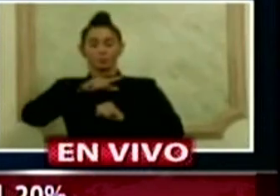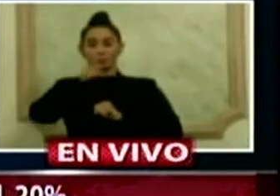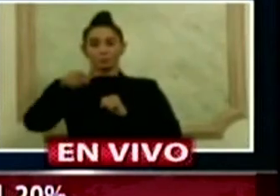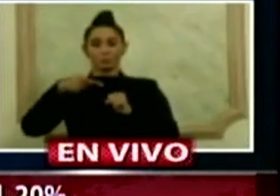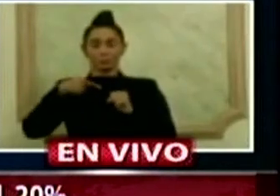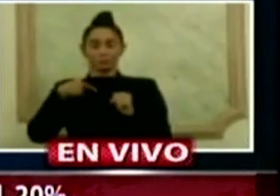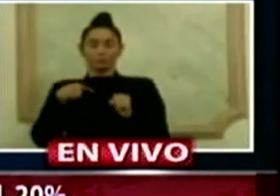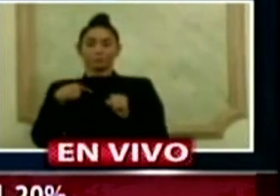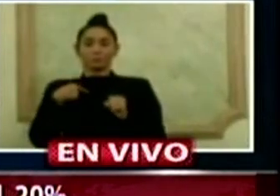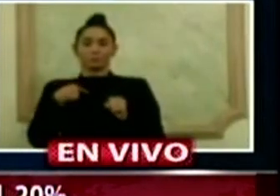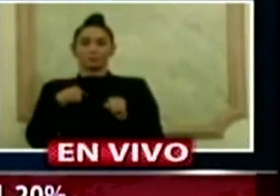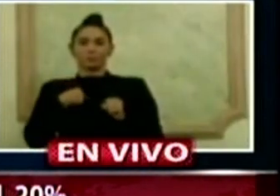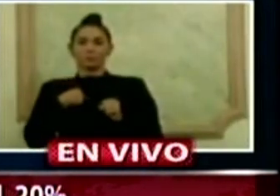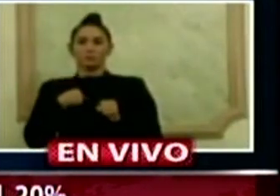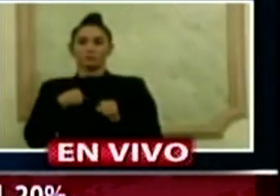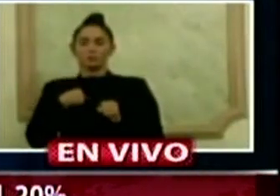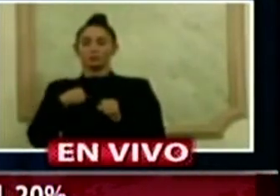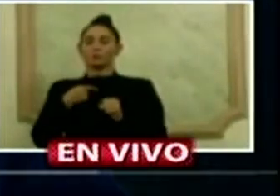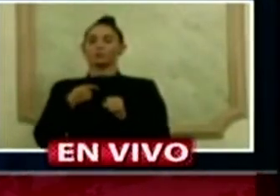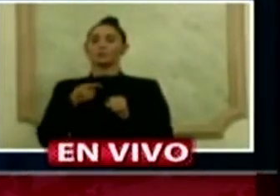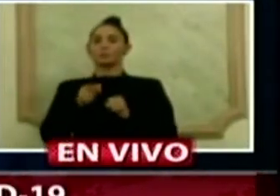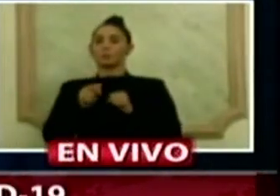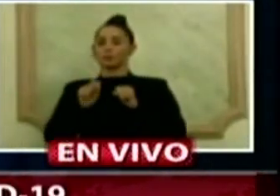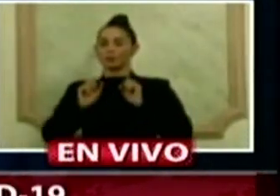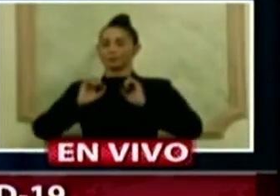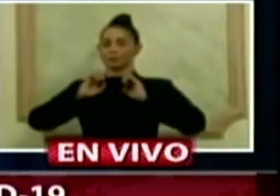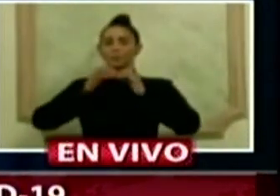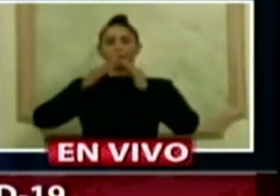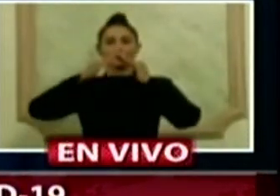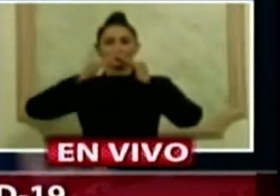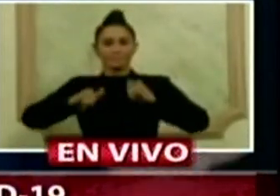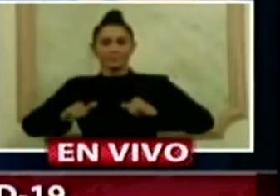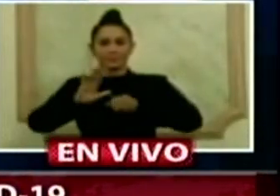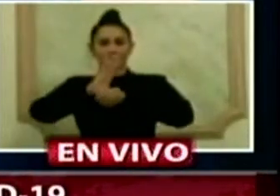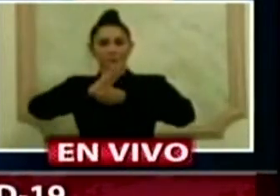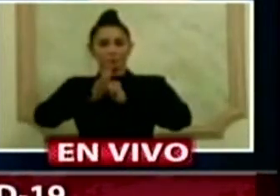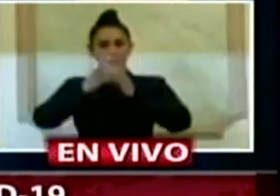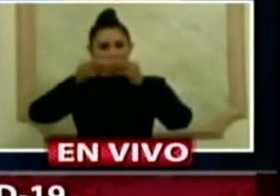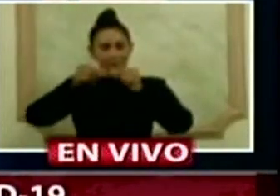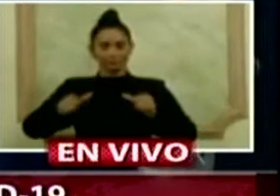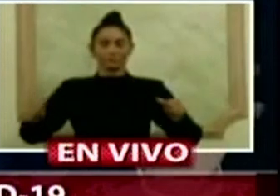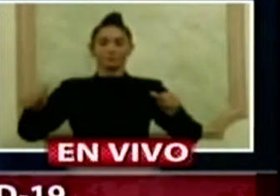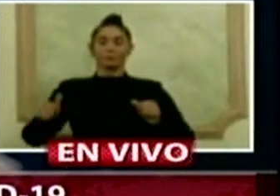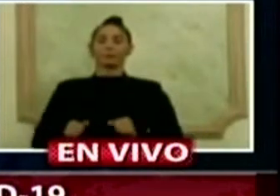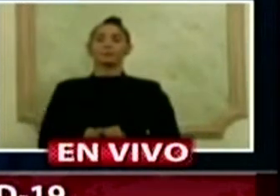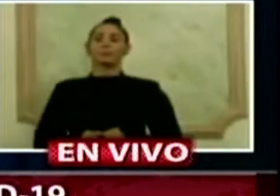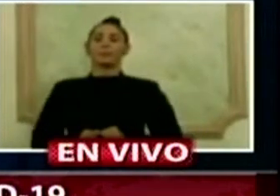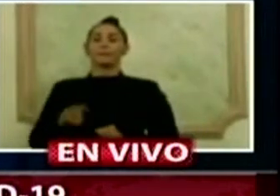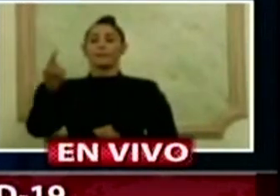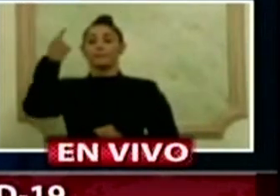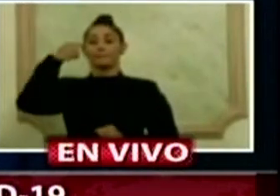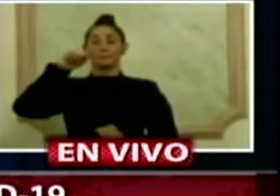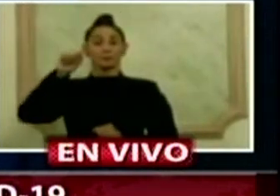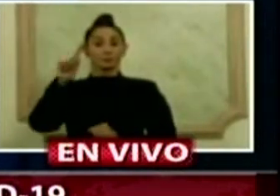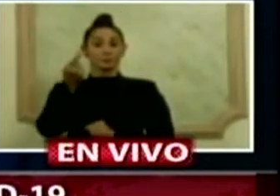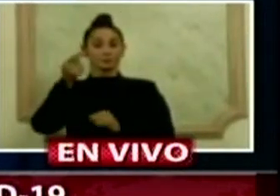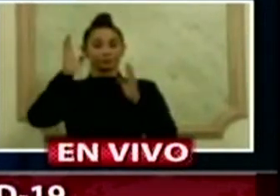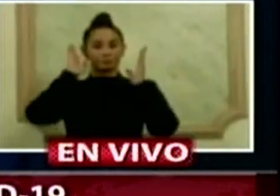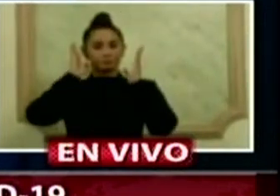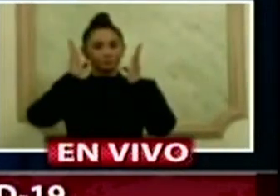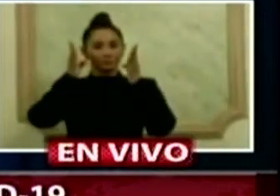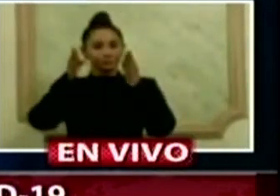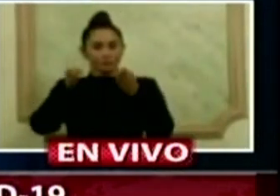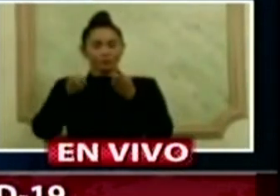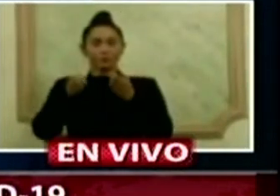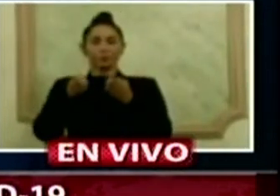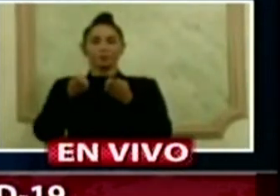sustancialmente y vencer a esta enfermedad. Pero tenemos que participar todos. Por eso le